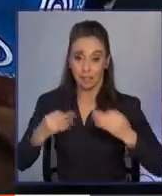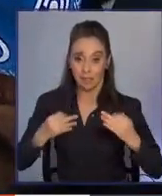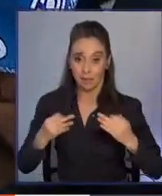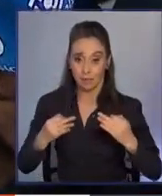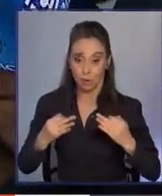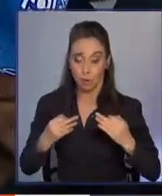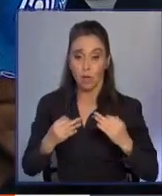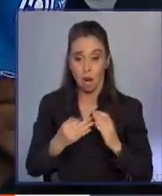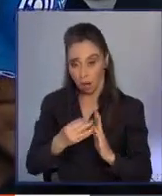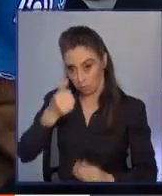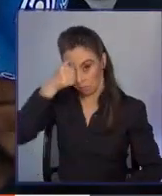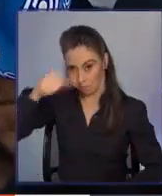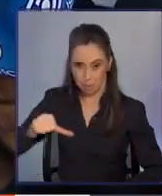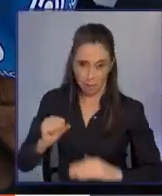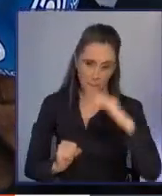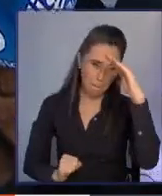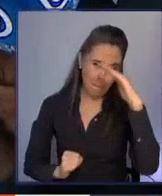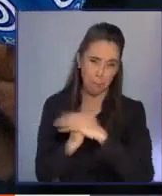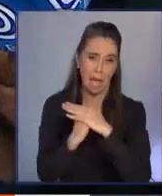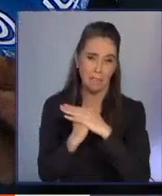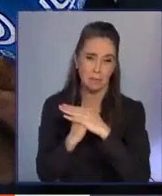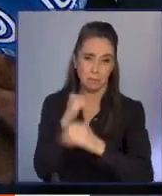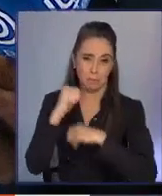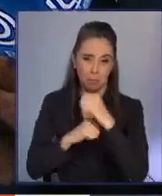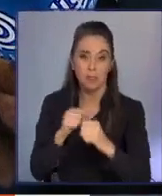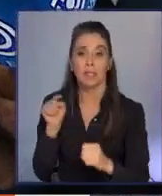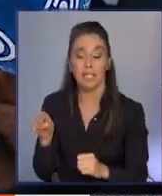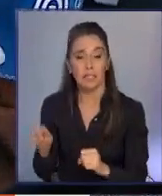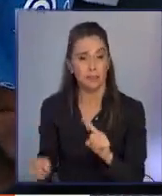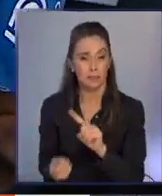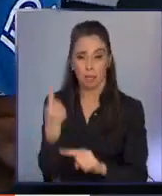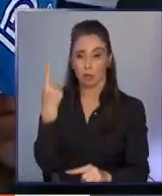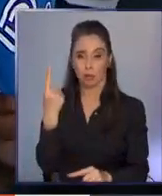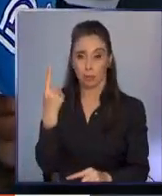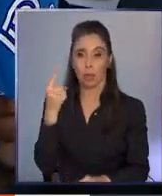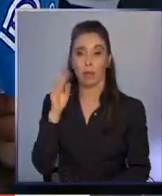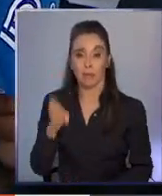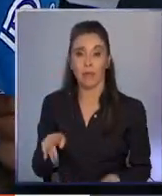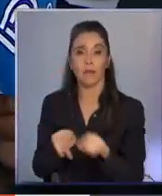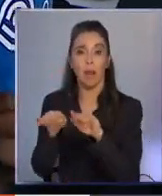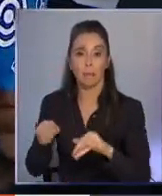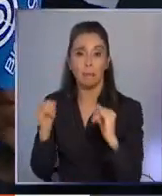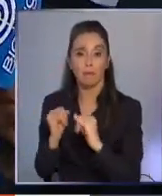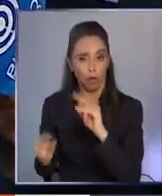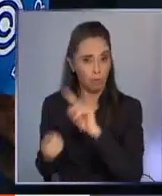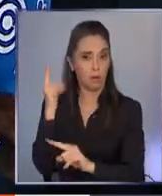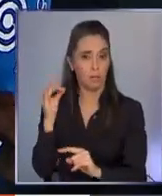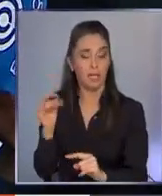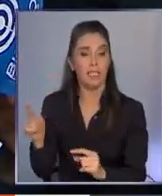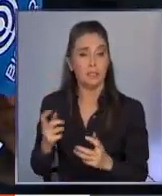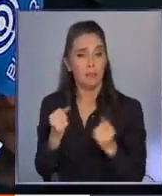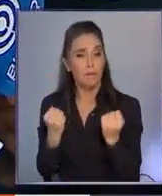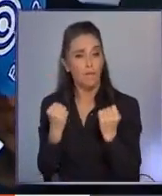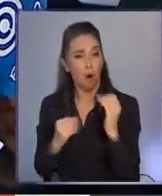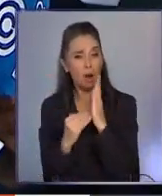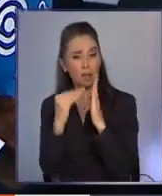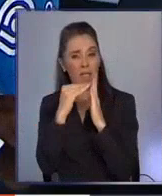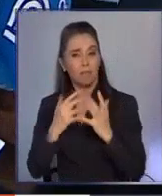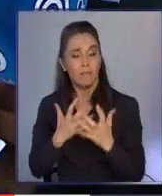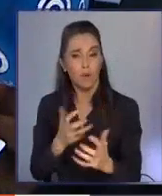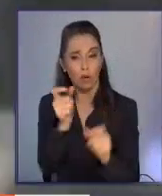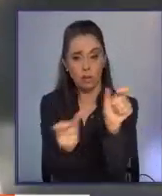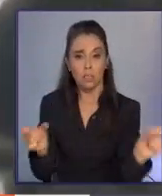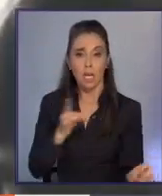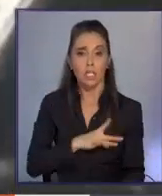las más altas penas porque este caso es excepcional y debe tratarse de esa misma manera este nivel de violencia como chilenos no